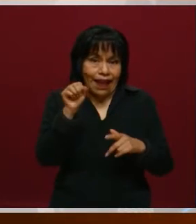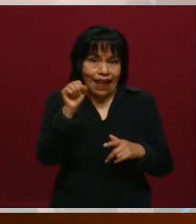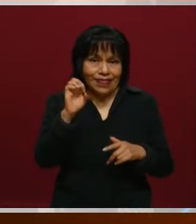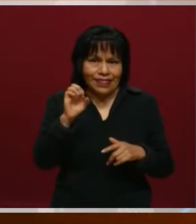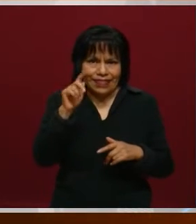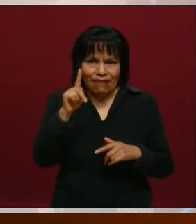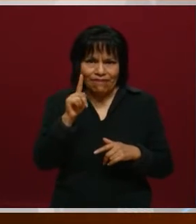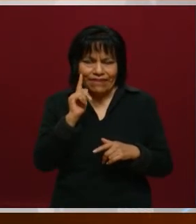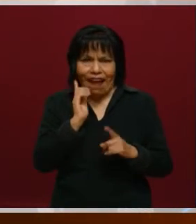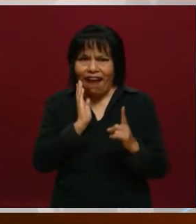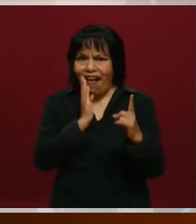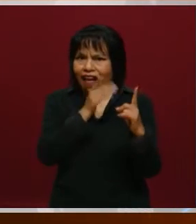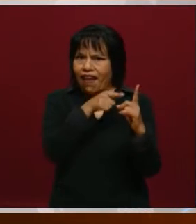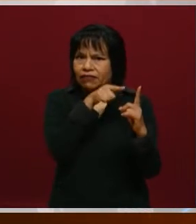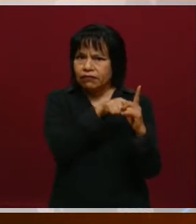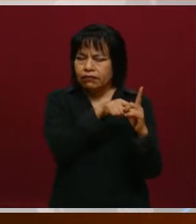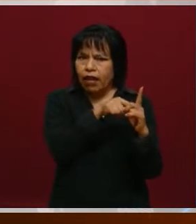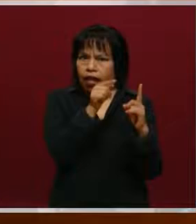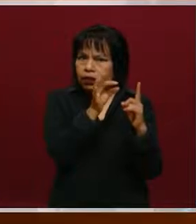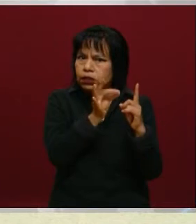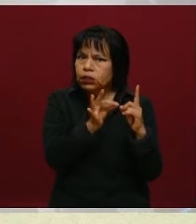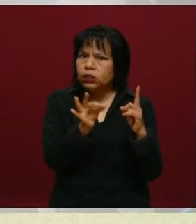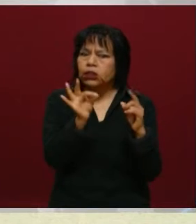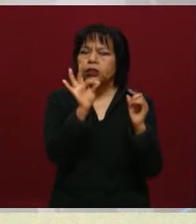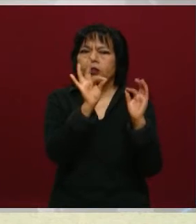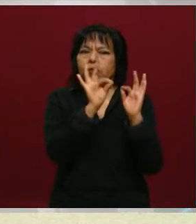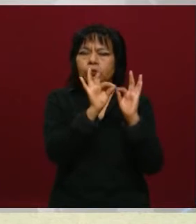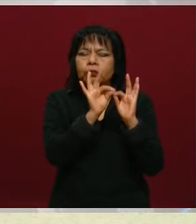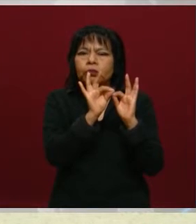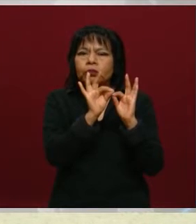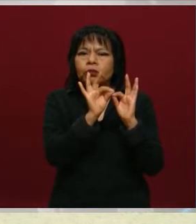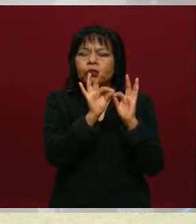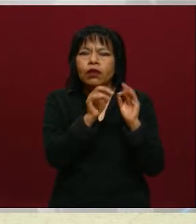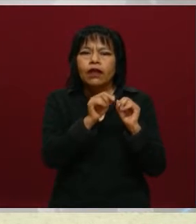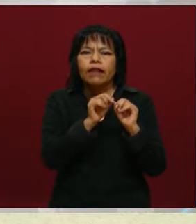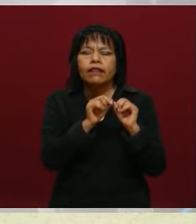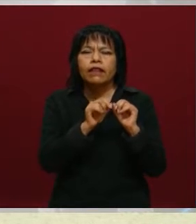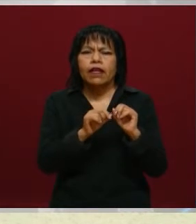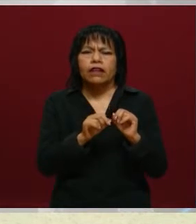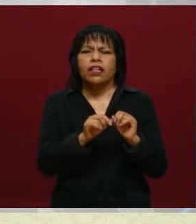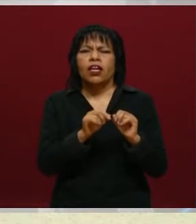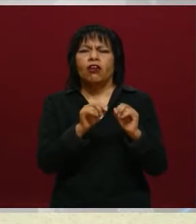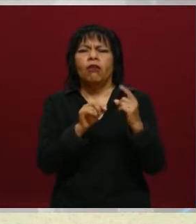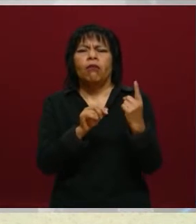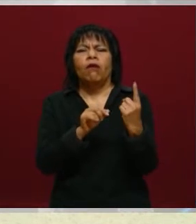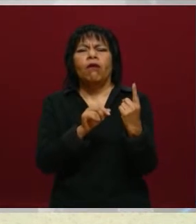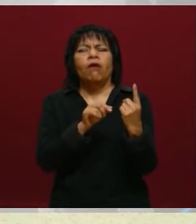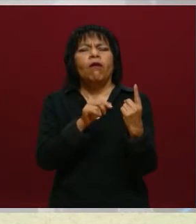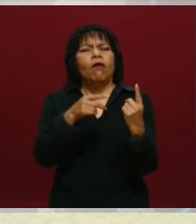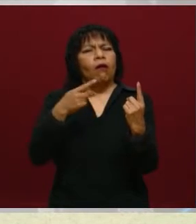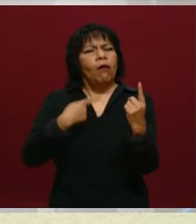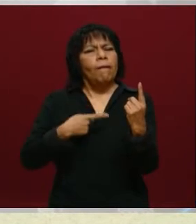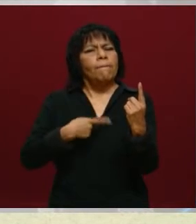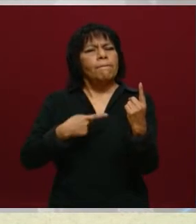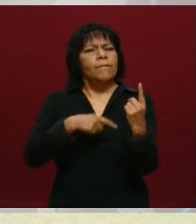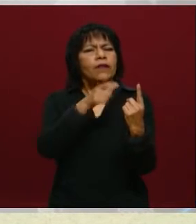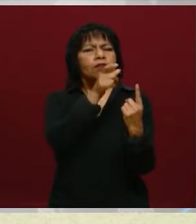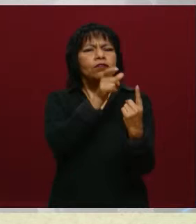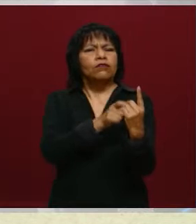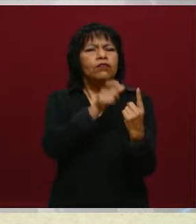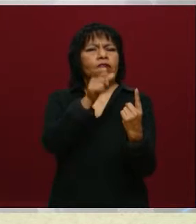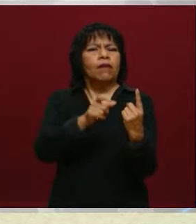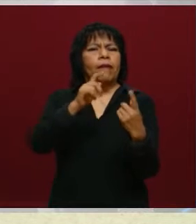como principio fundamental y columna vertebral formar ciudadanía para la transformación